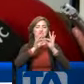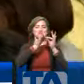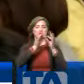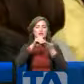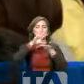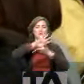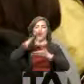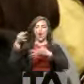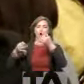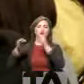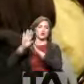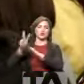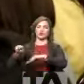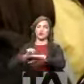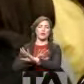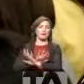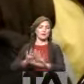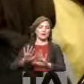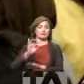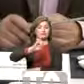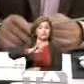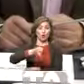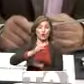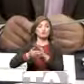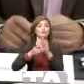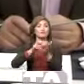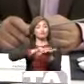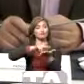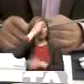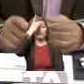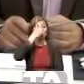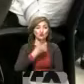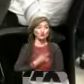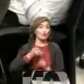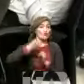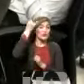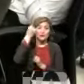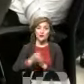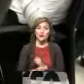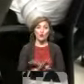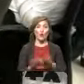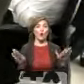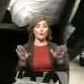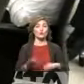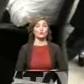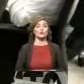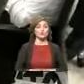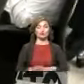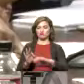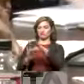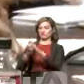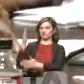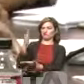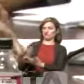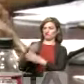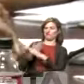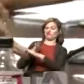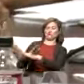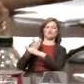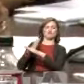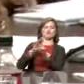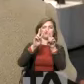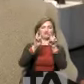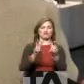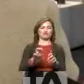Asamblea Nacional. Sin embargo, el jueves se reunirán nuevamente para tomar una decisión final, pues además de limitar al Consejo de Participación, también hay